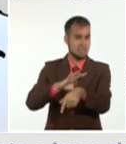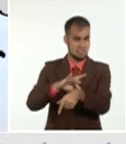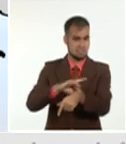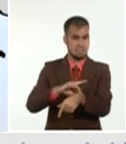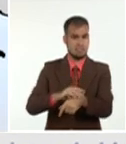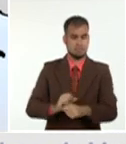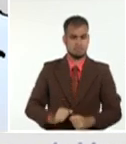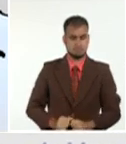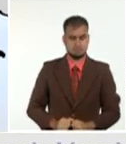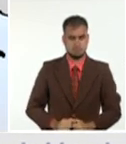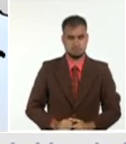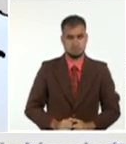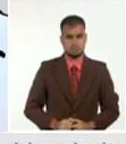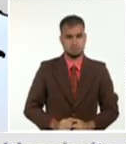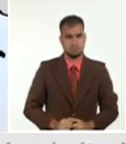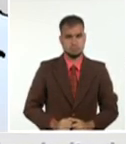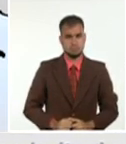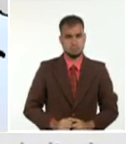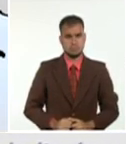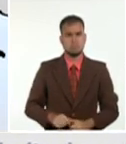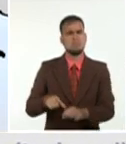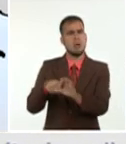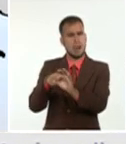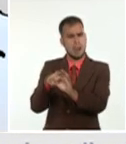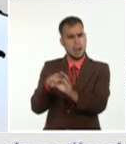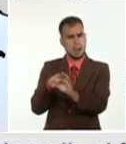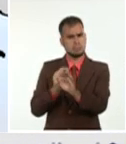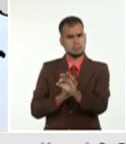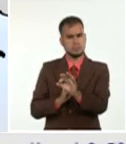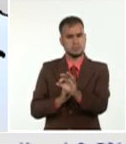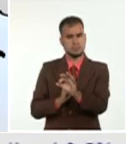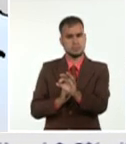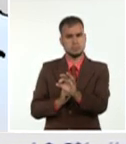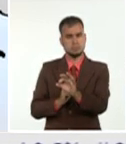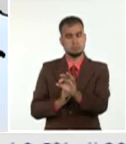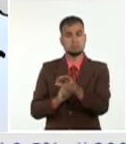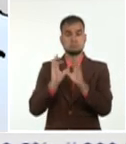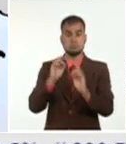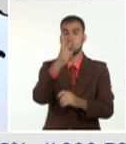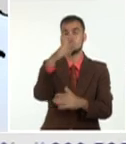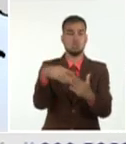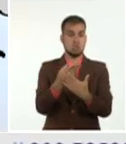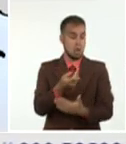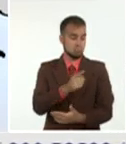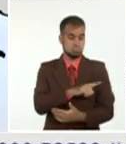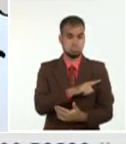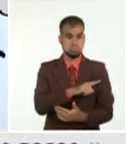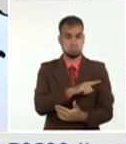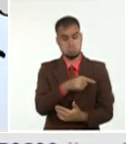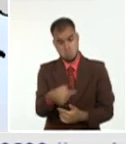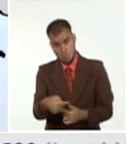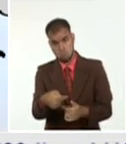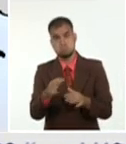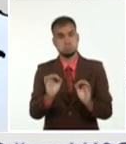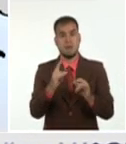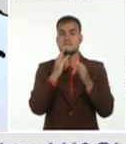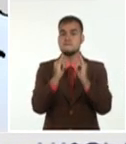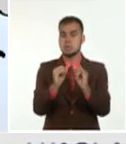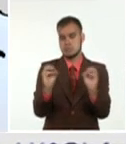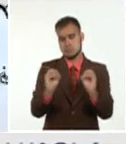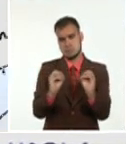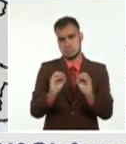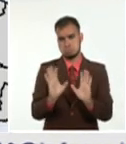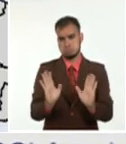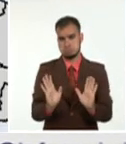confirmados. Municipio Especial Isla de la Juventud, por 2 días consecutivos sin confirmar casos de COVID. El